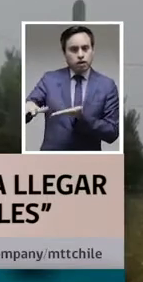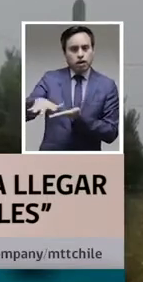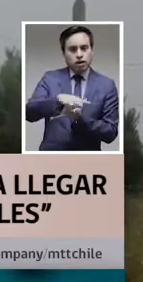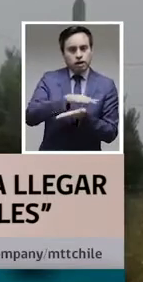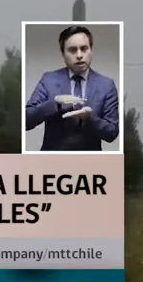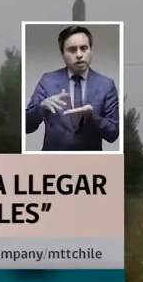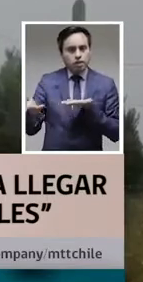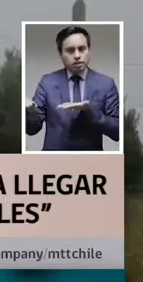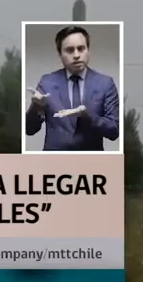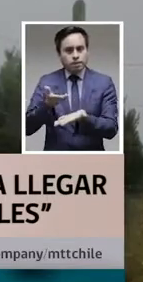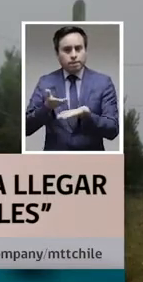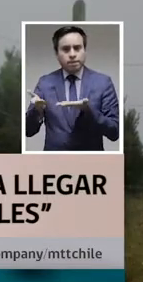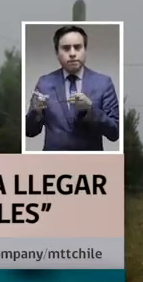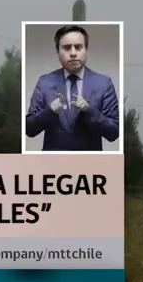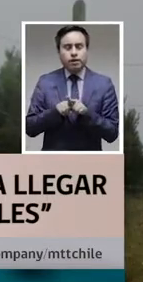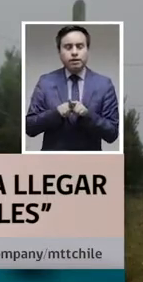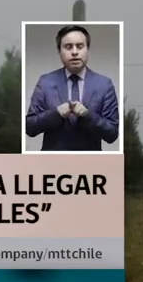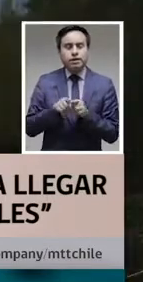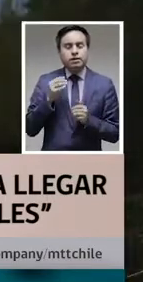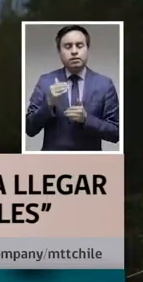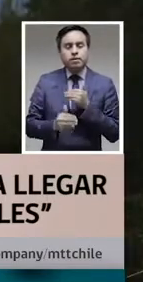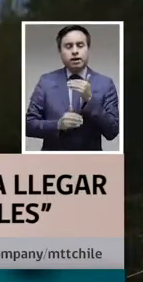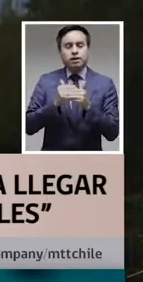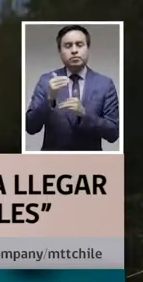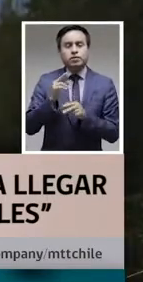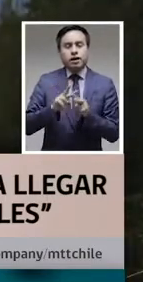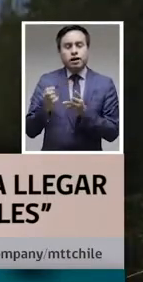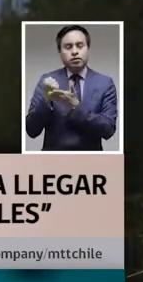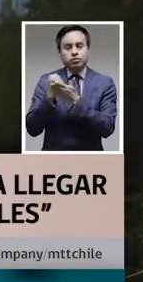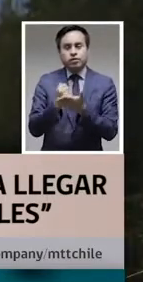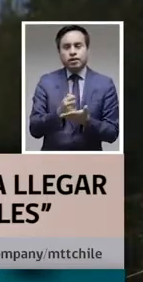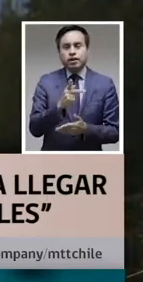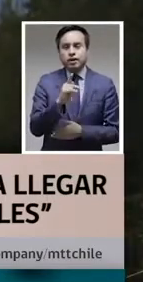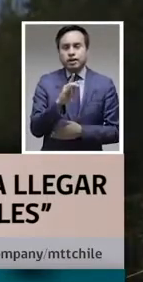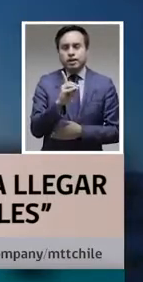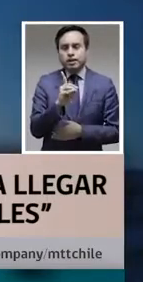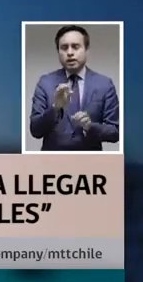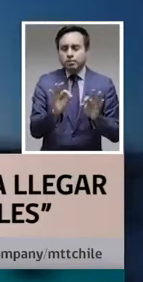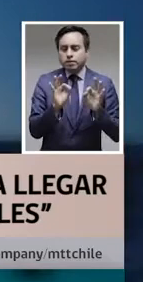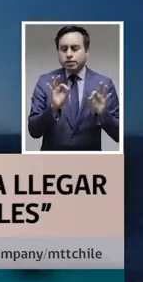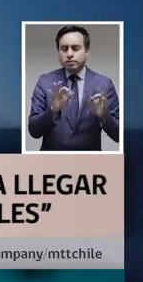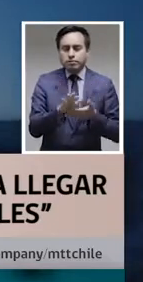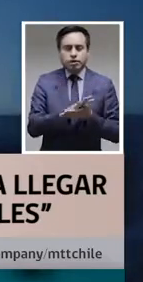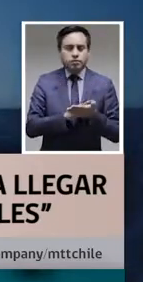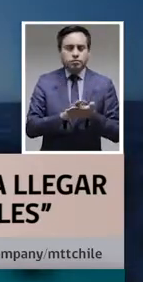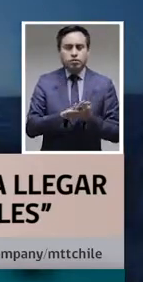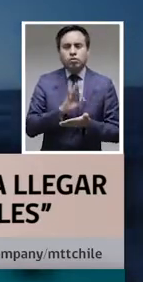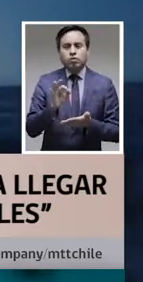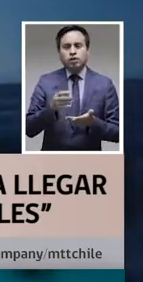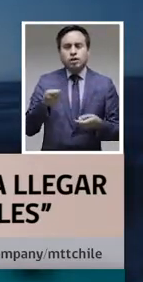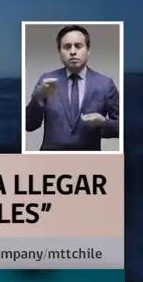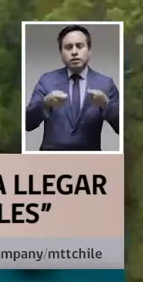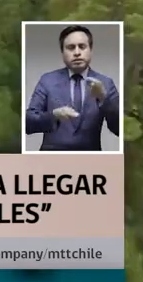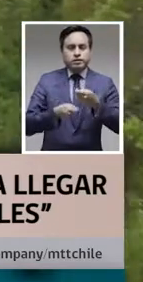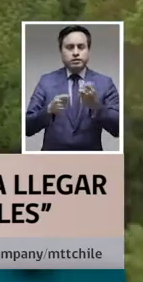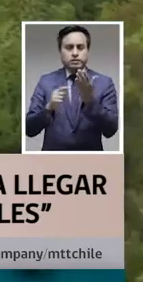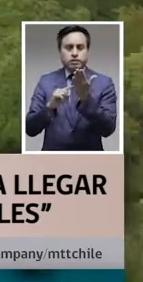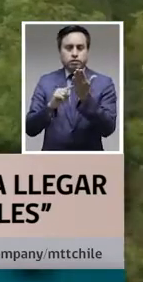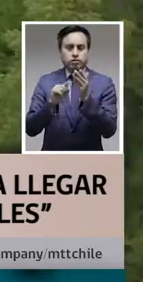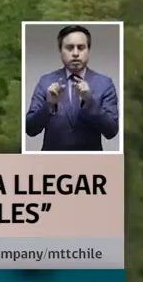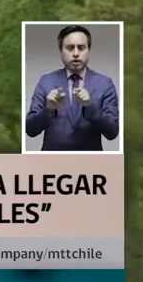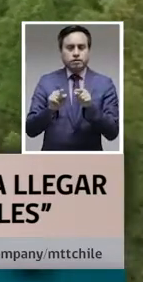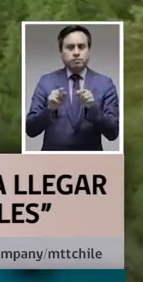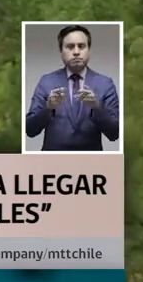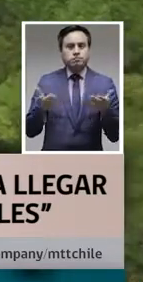poder establecer mecanismos que ayuden a instalar kits especiales, por ejemplo, o a invertir en tecnología